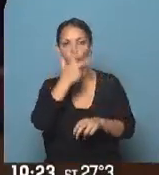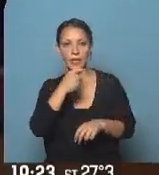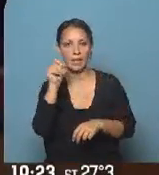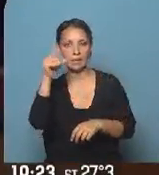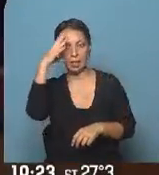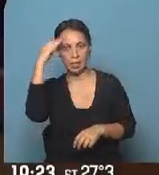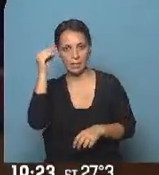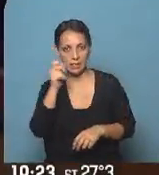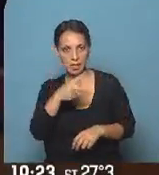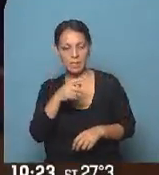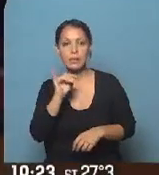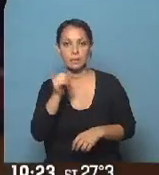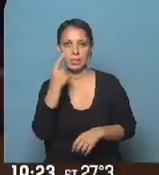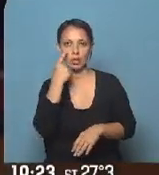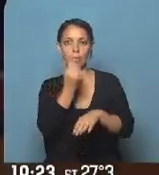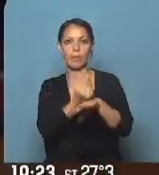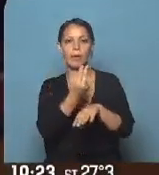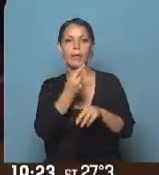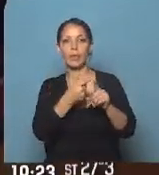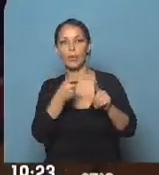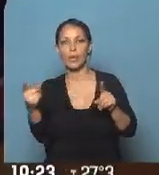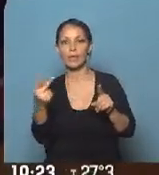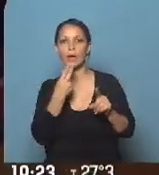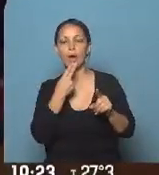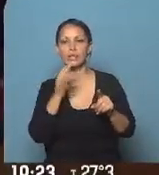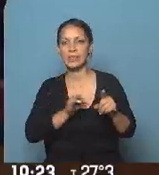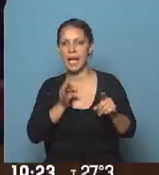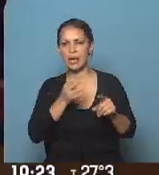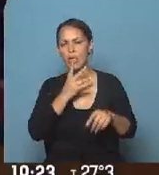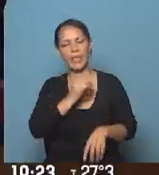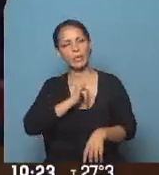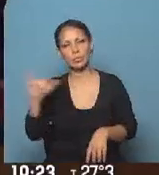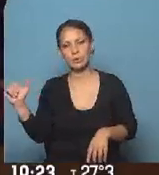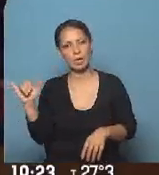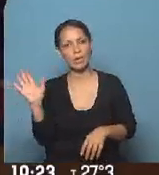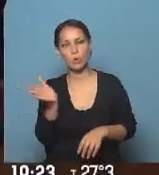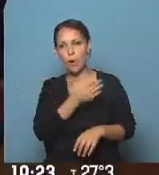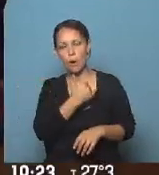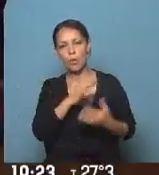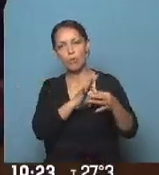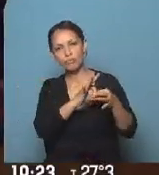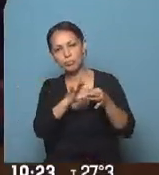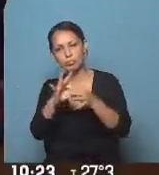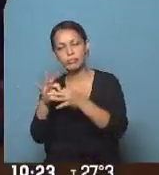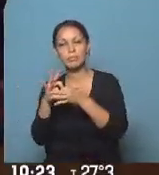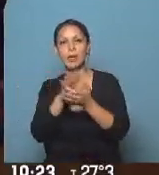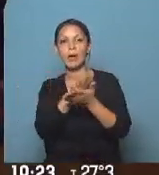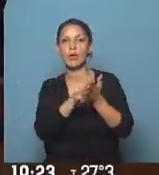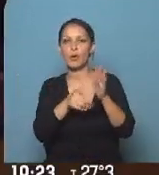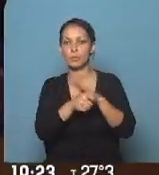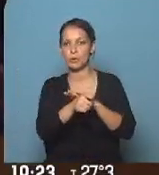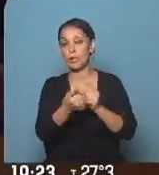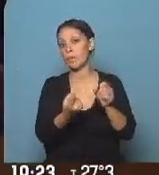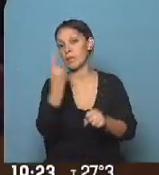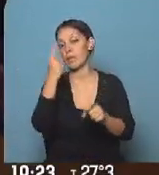viví en Santa Cruz, 11 años, denuncié tempranamente todo ese engranaje de corrupción. Primero las tierras fiscales,